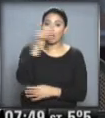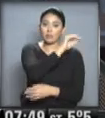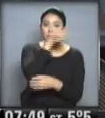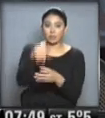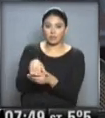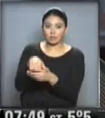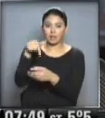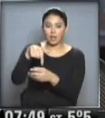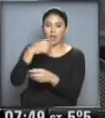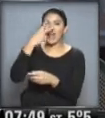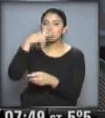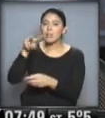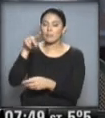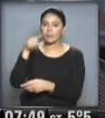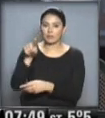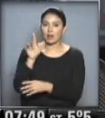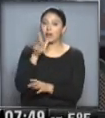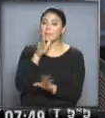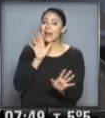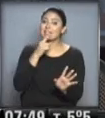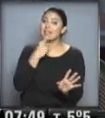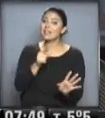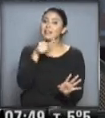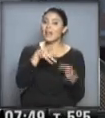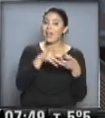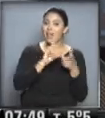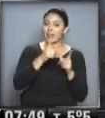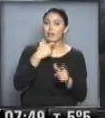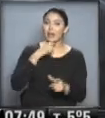donde está en semifinales. Y por lo que dicen en Rosario, el equipo va por más.